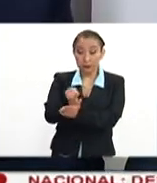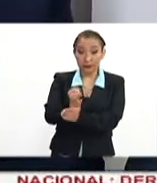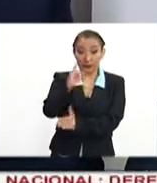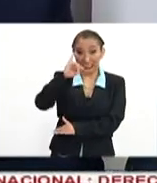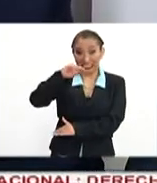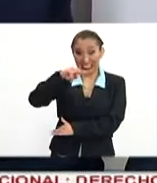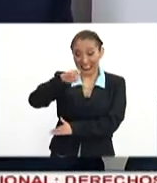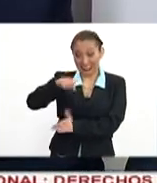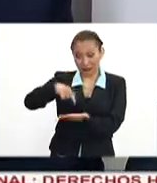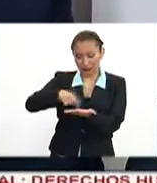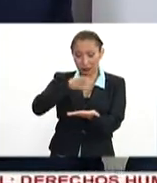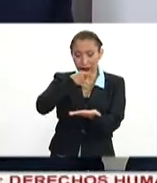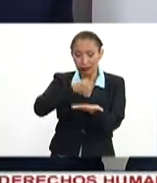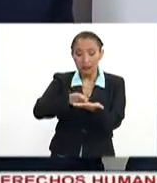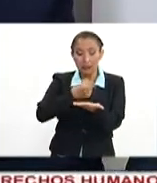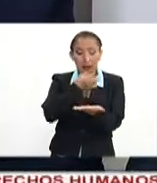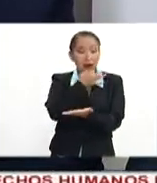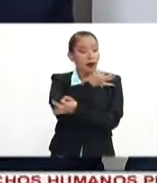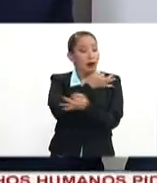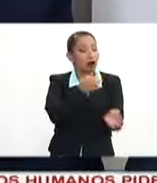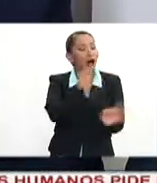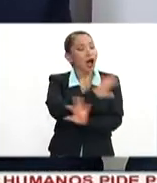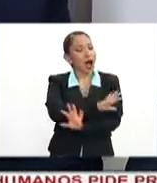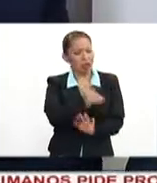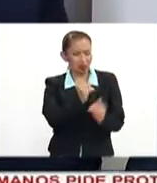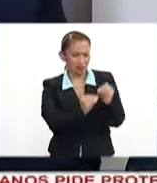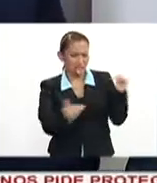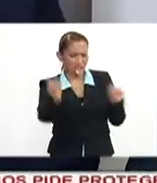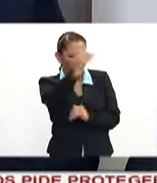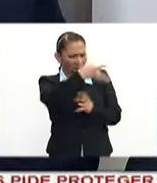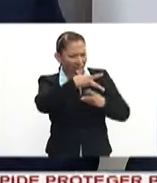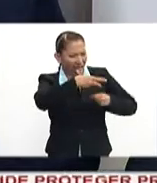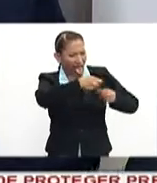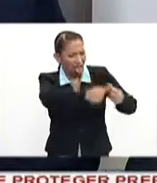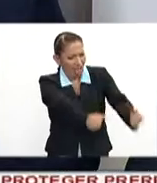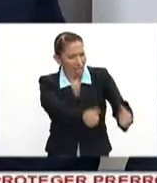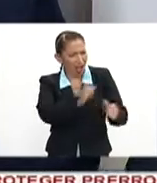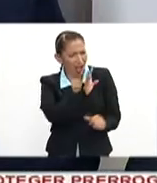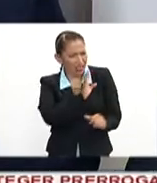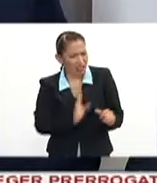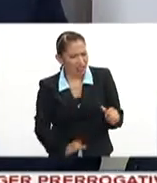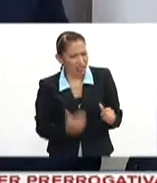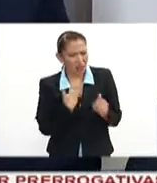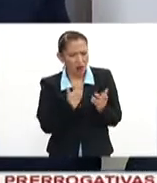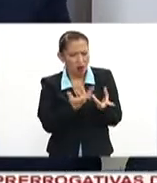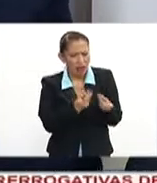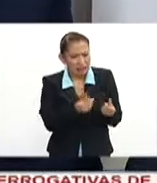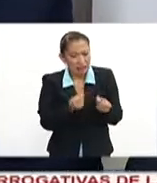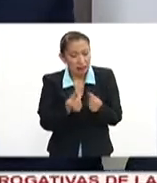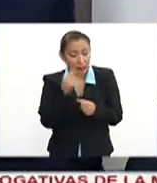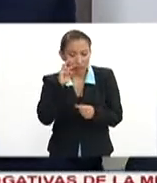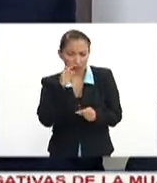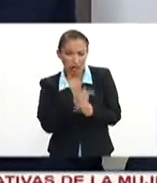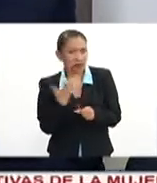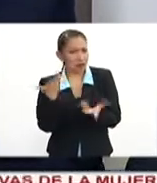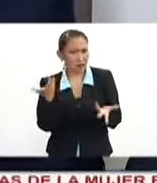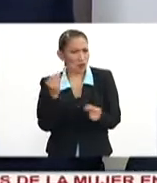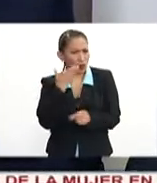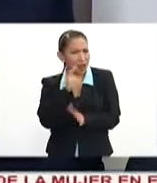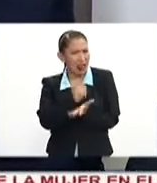INE en la que se resuelve que hubo rebase de topes de gastos de campaña es a todas luces